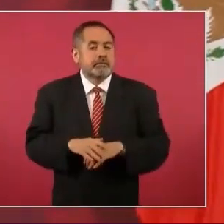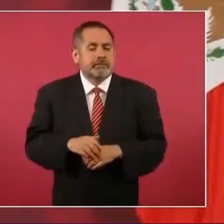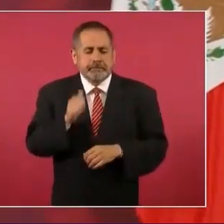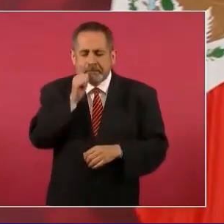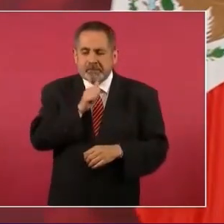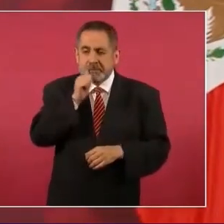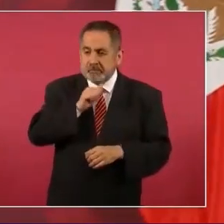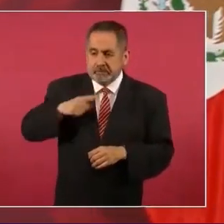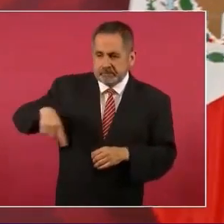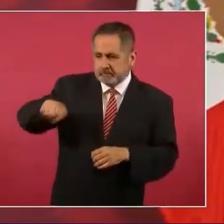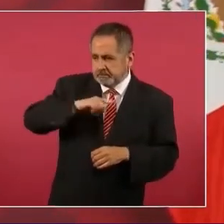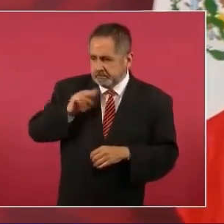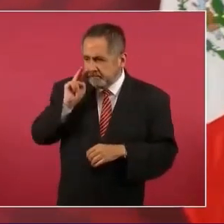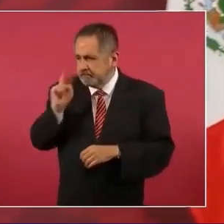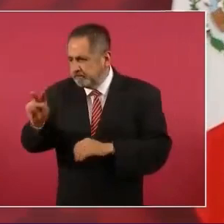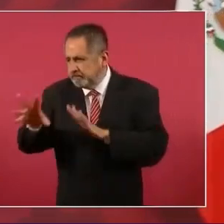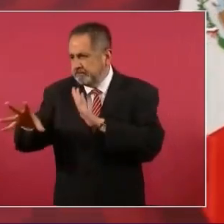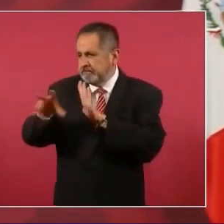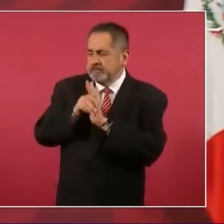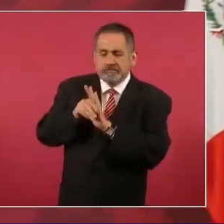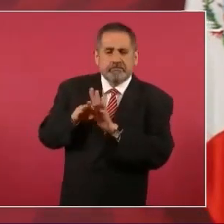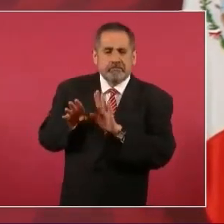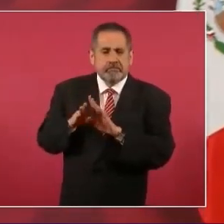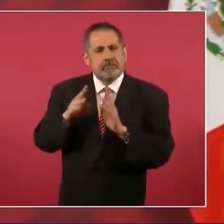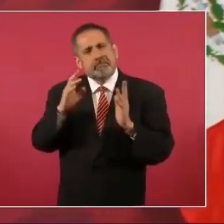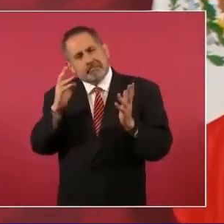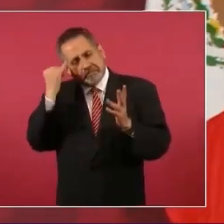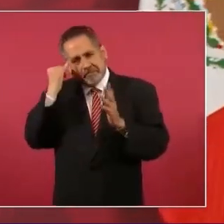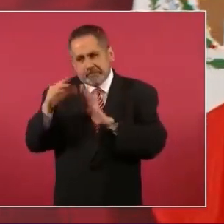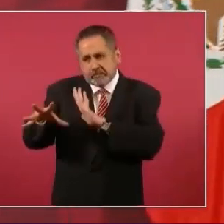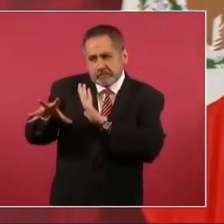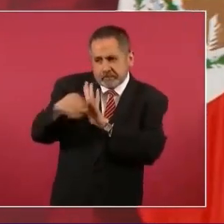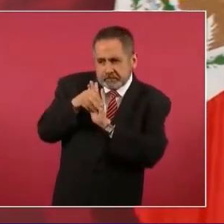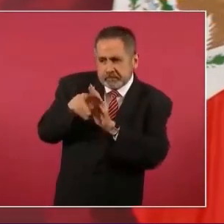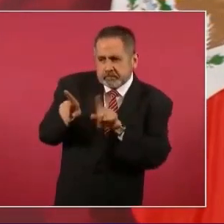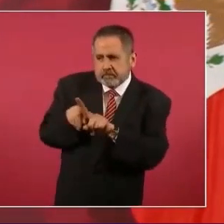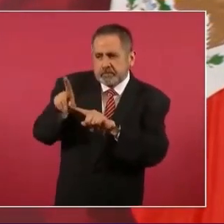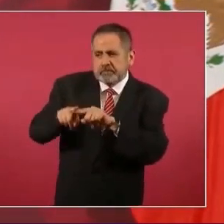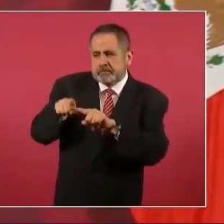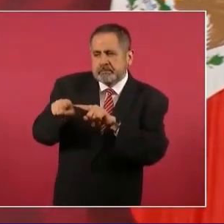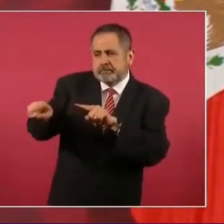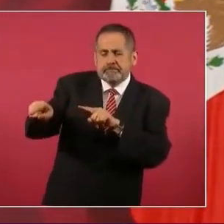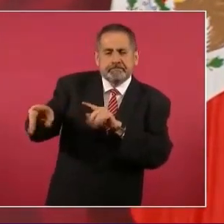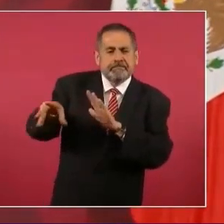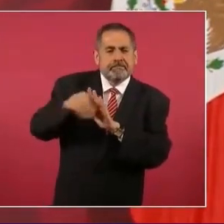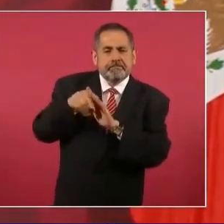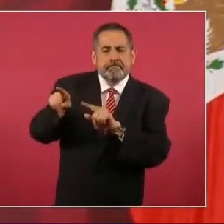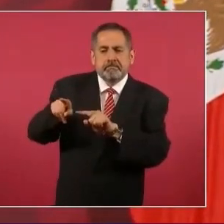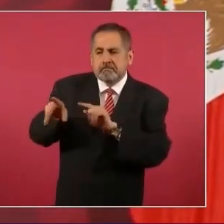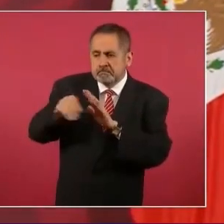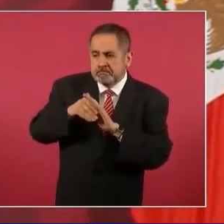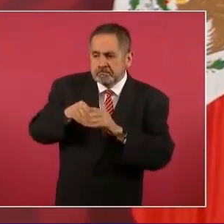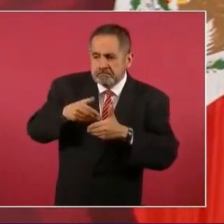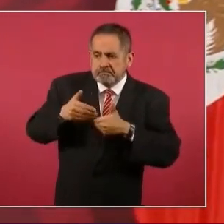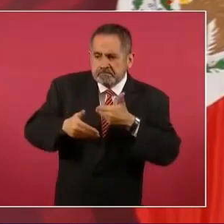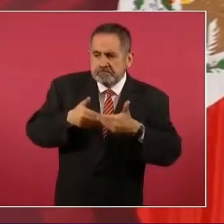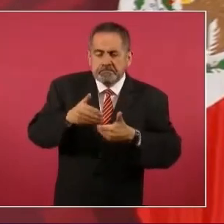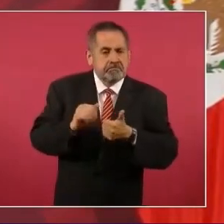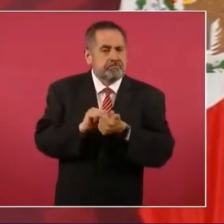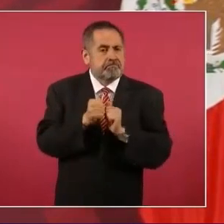nuestro modelo, si se puede llamar así, está dando resultados.